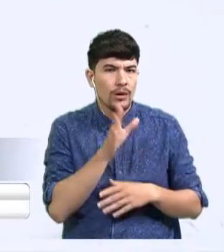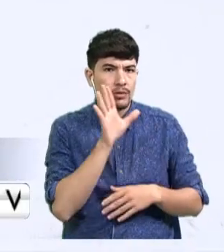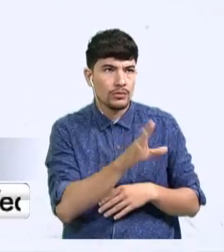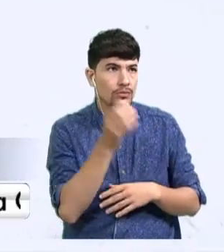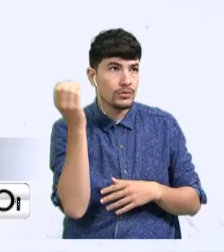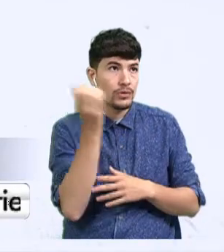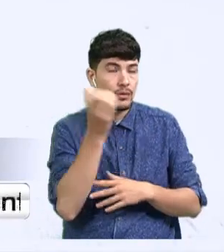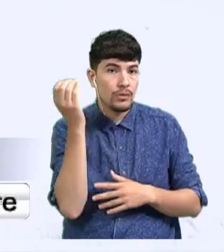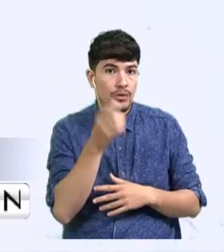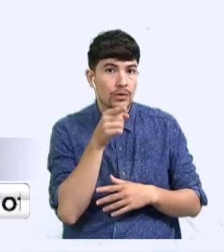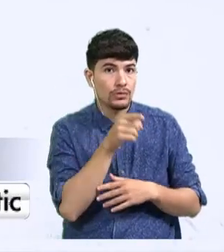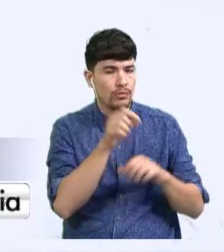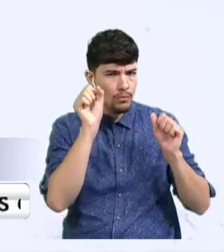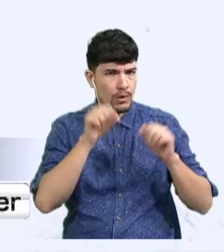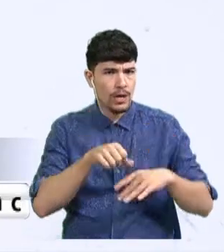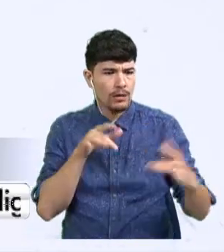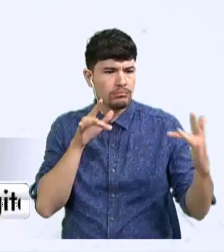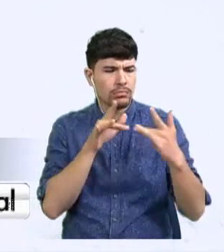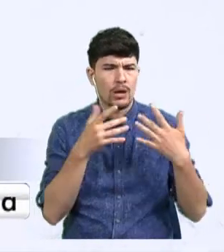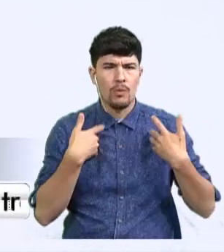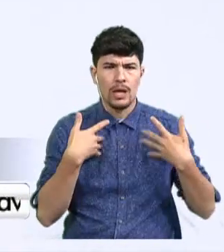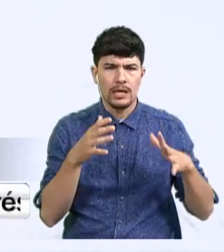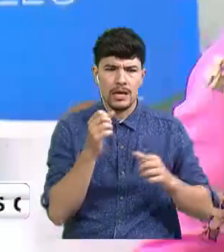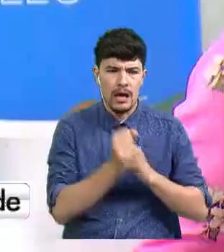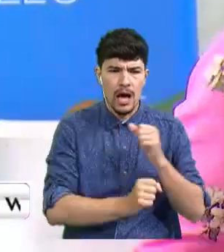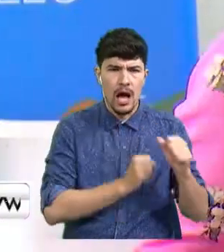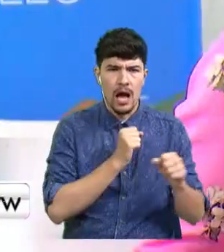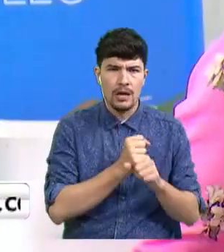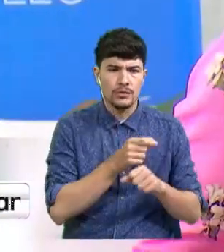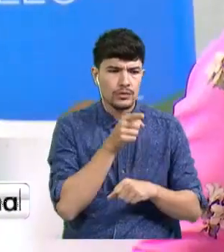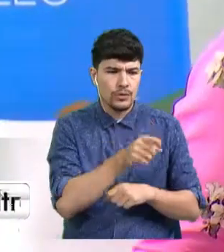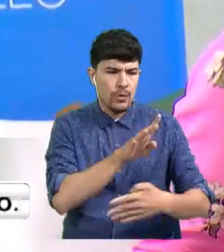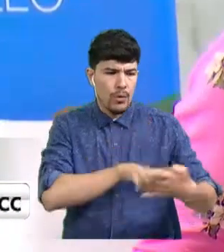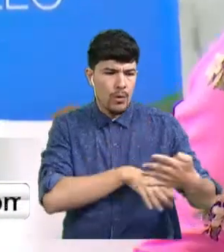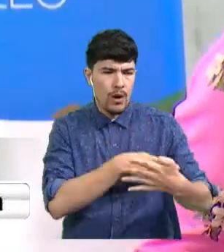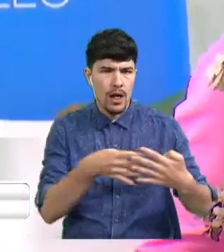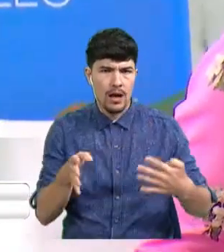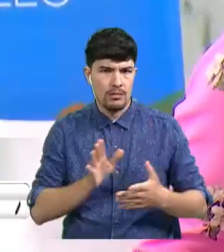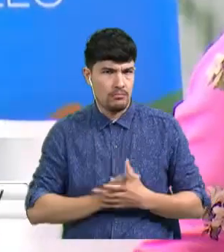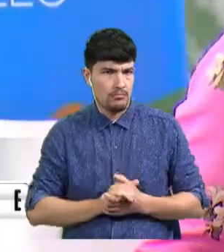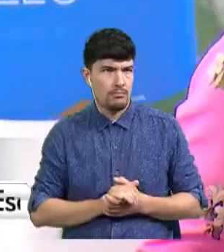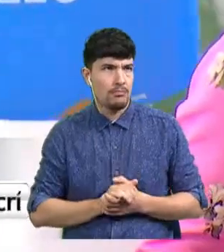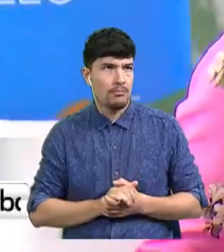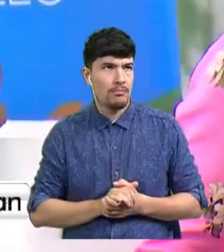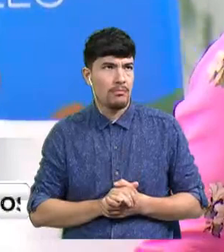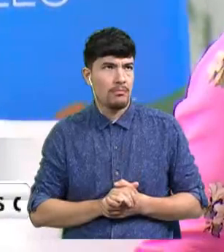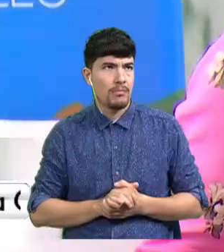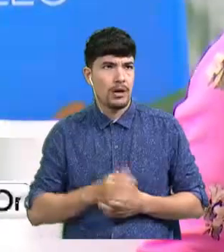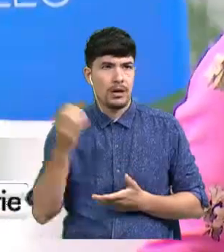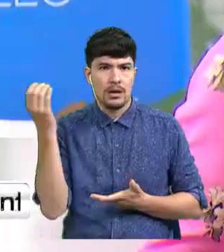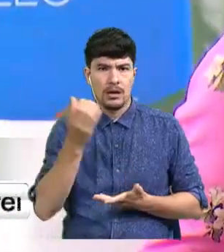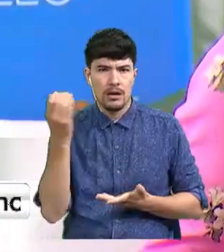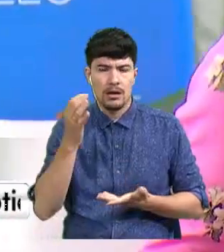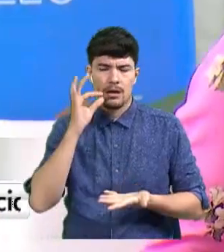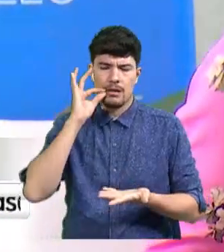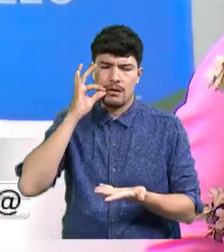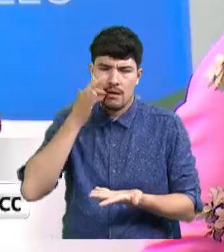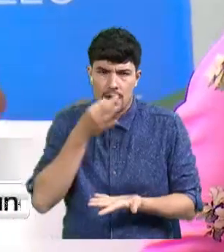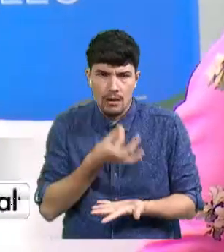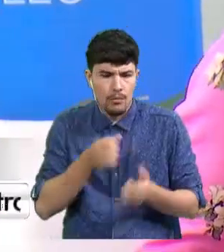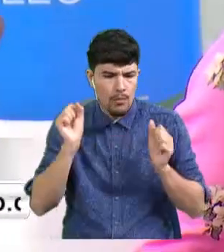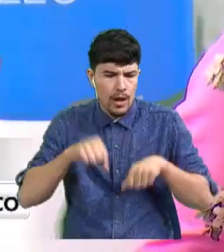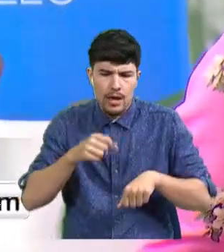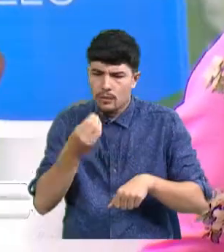yogur que es apto para cualquier edad y no tiene horario. El yogur es un yogur exquisito.